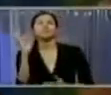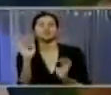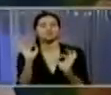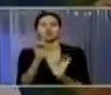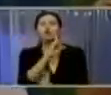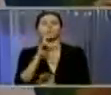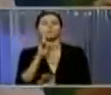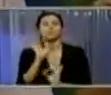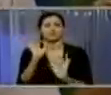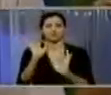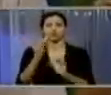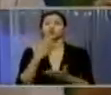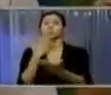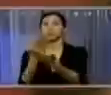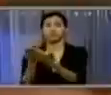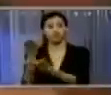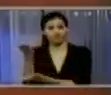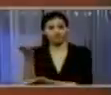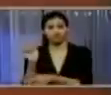Yo le pedí